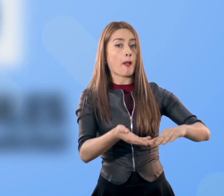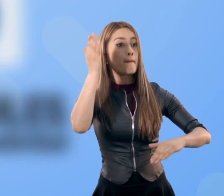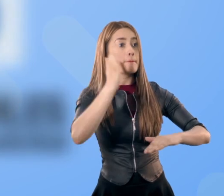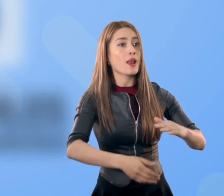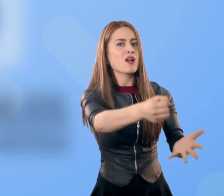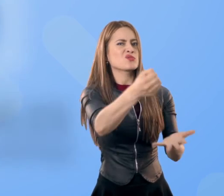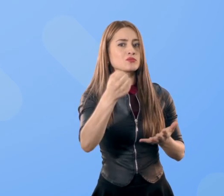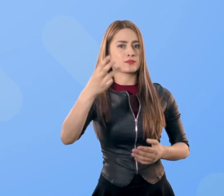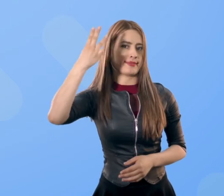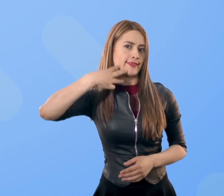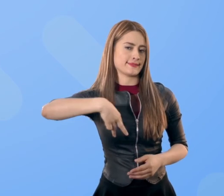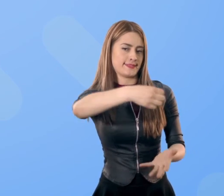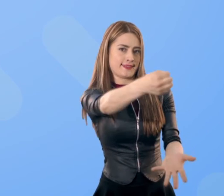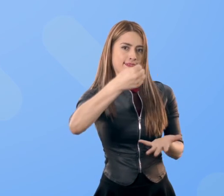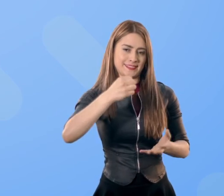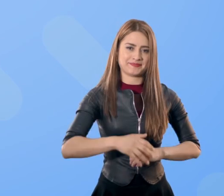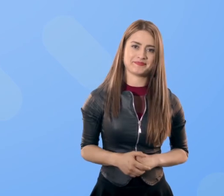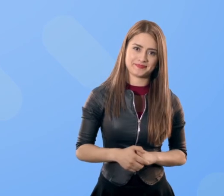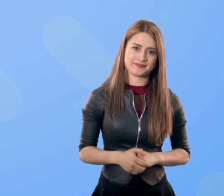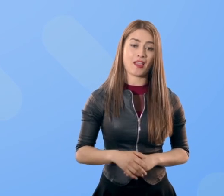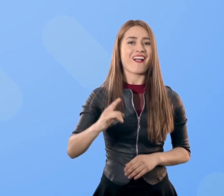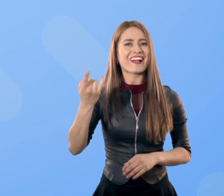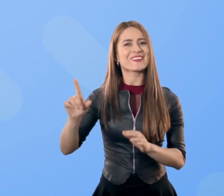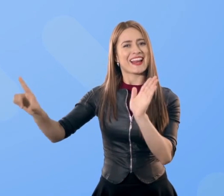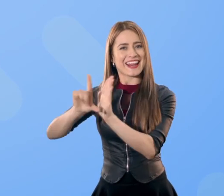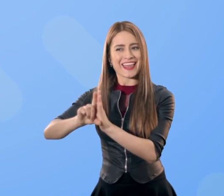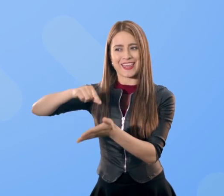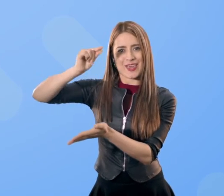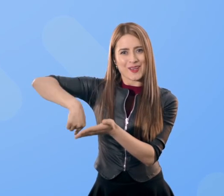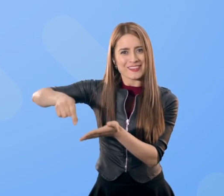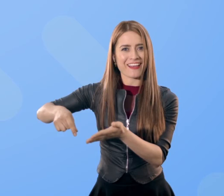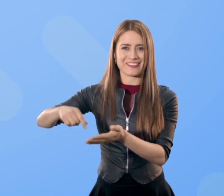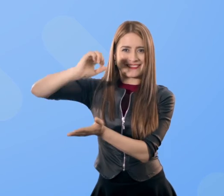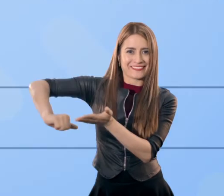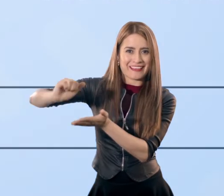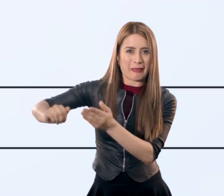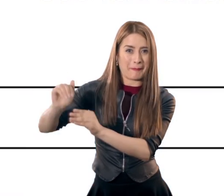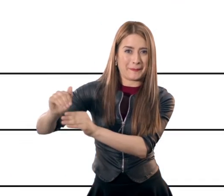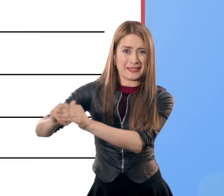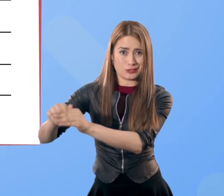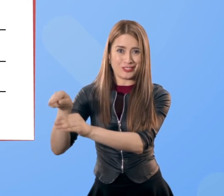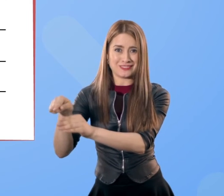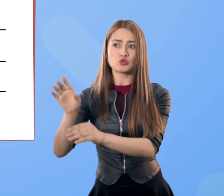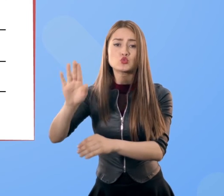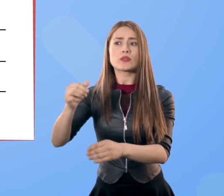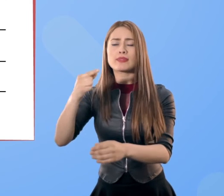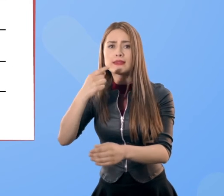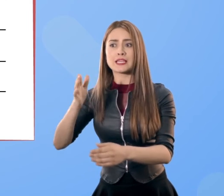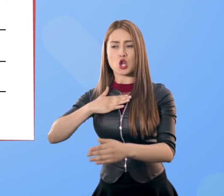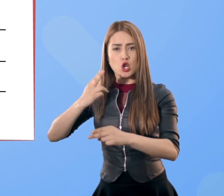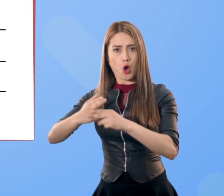a la solicitud. Al igual que como ocurre con las pensiones obligatorias, el afiliado a un fondo de